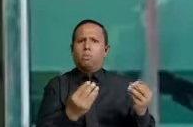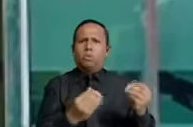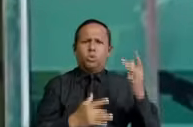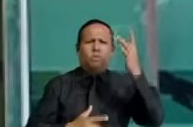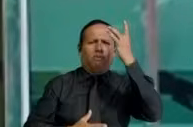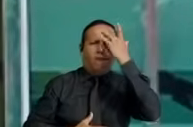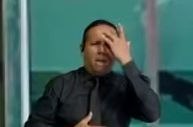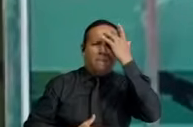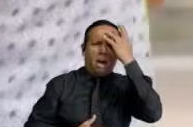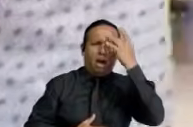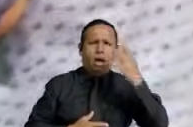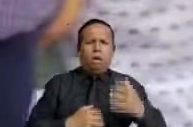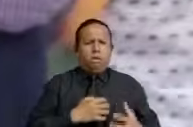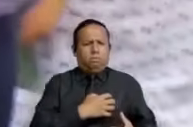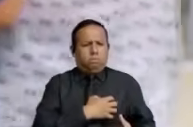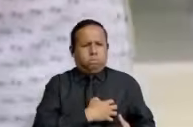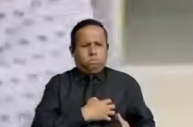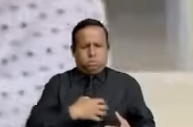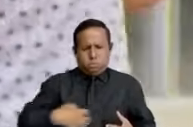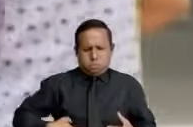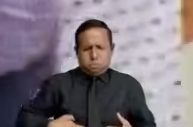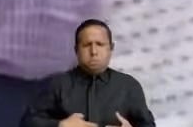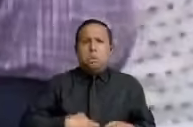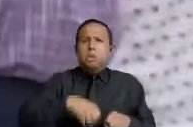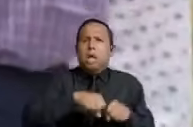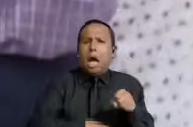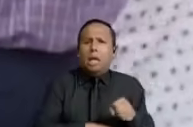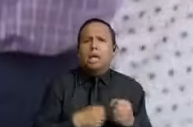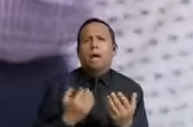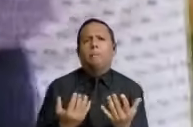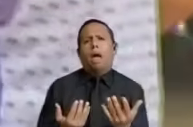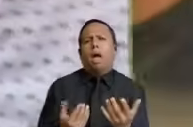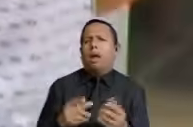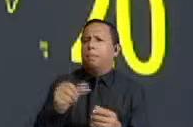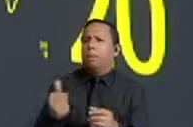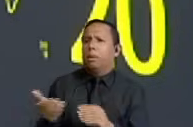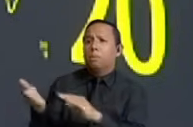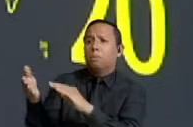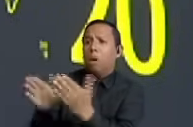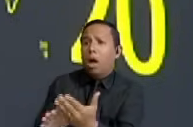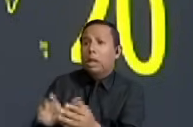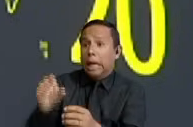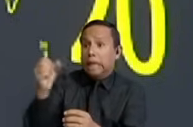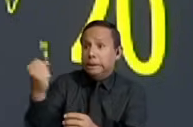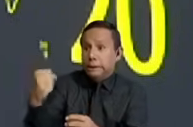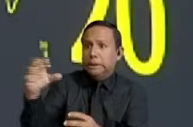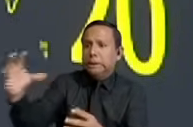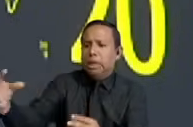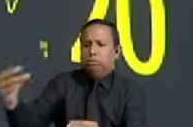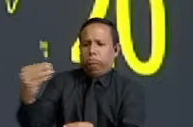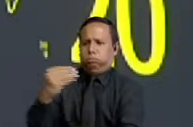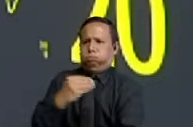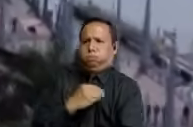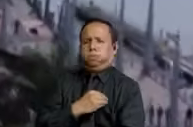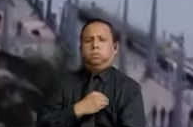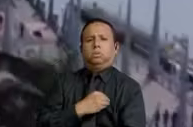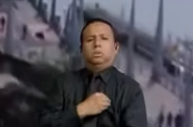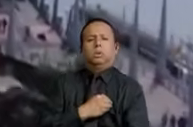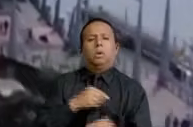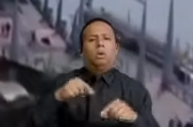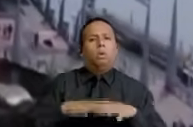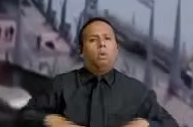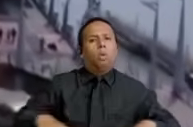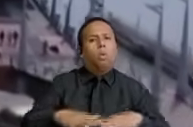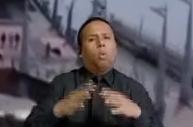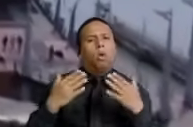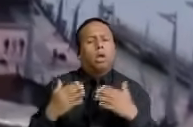oportunidad para mantenerse con vida alcanza casi las 2000 personas y que Guayaquil es la segunda ciudad